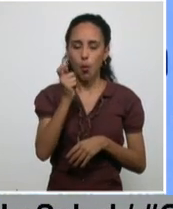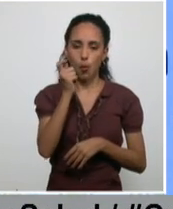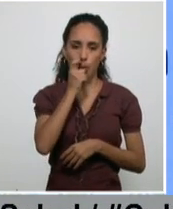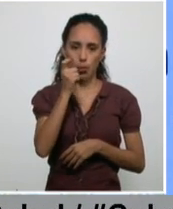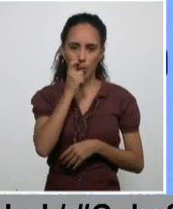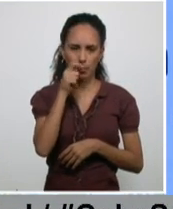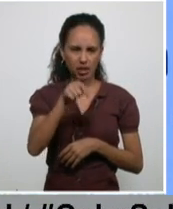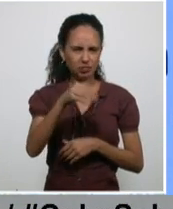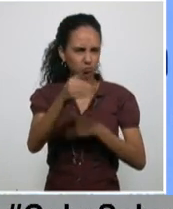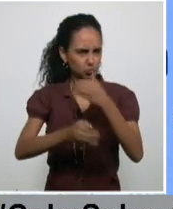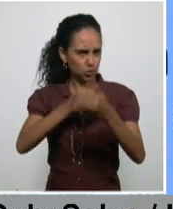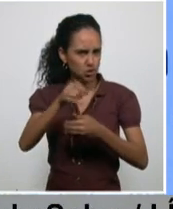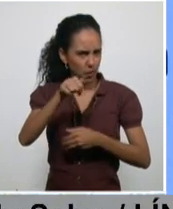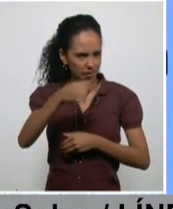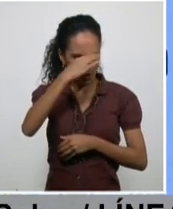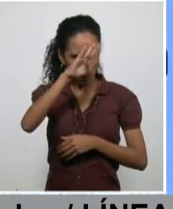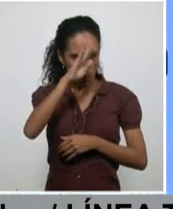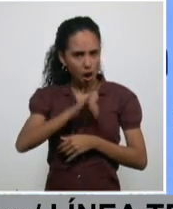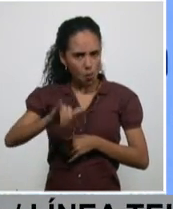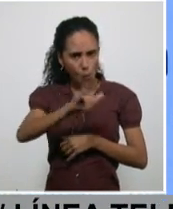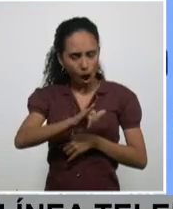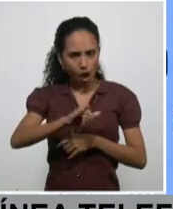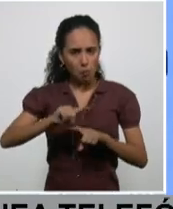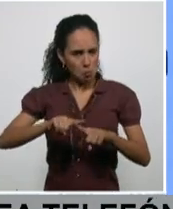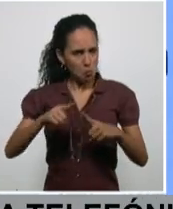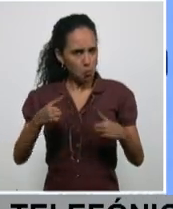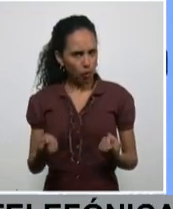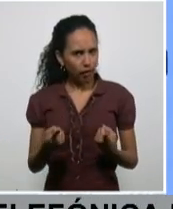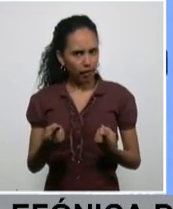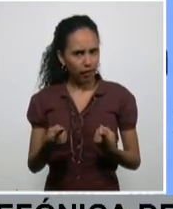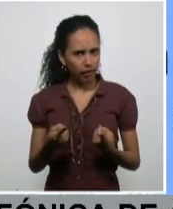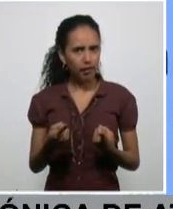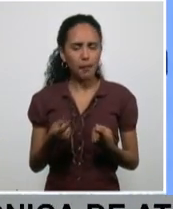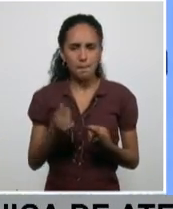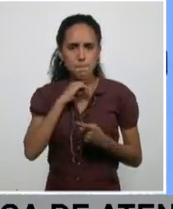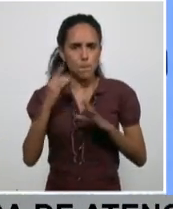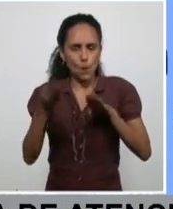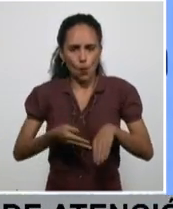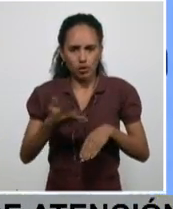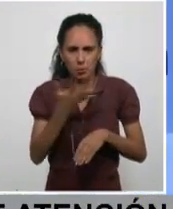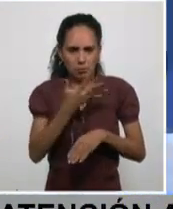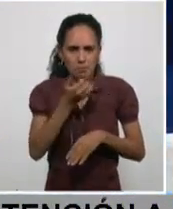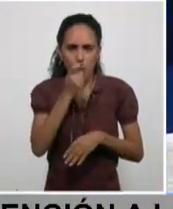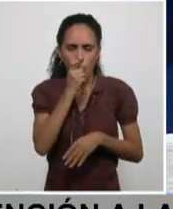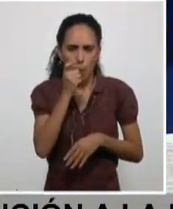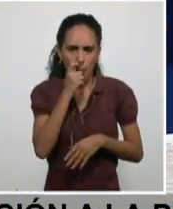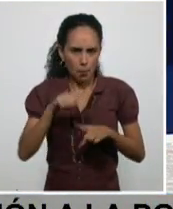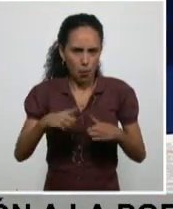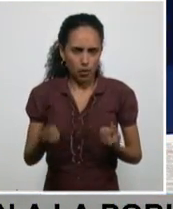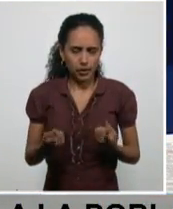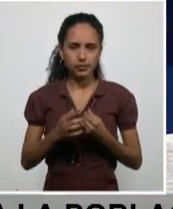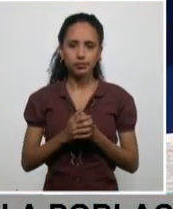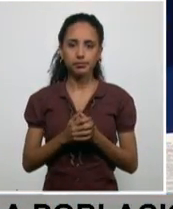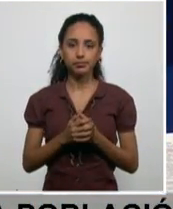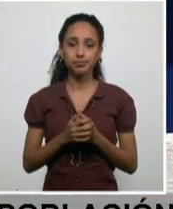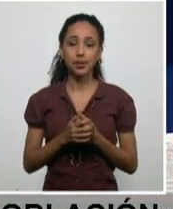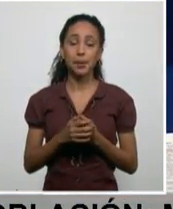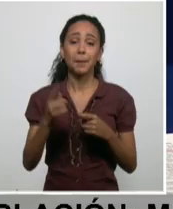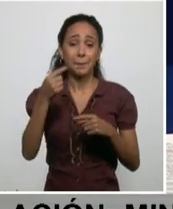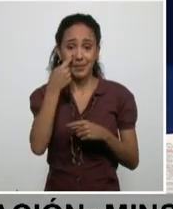está sucediendo en Cuba? ¿A qué se atribuye esta sobremortalidad masculina? Los hombres somos unos desgraciados,